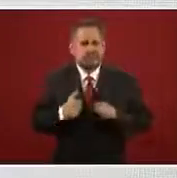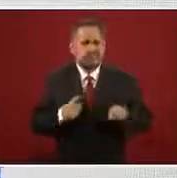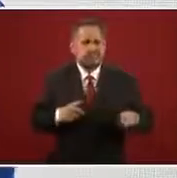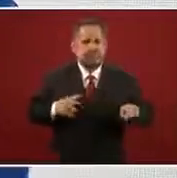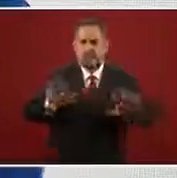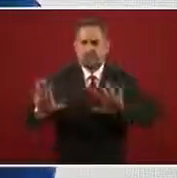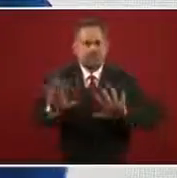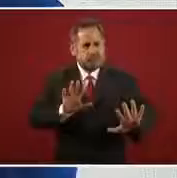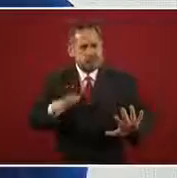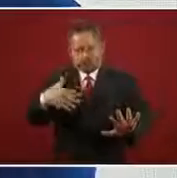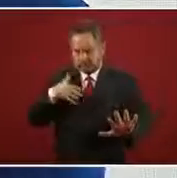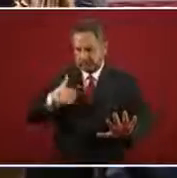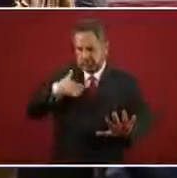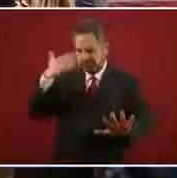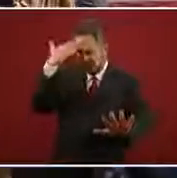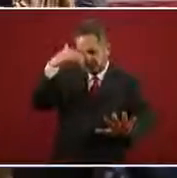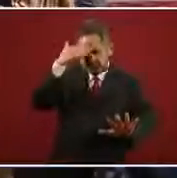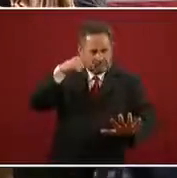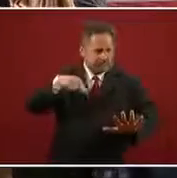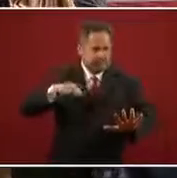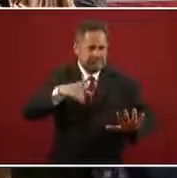comunidades, de estos pueblos.